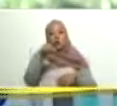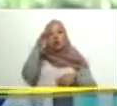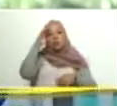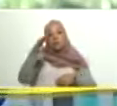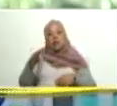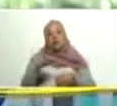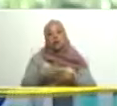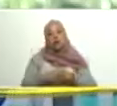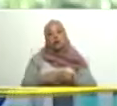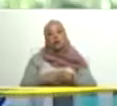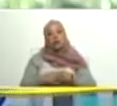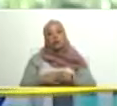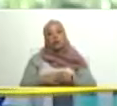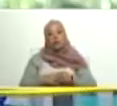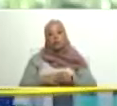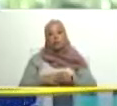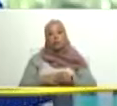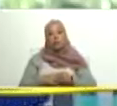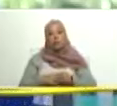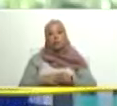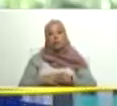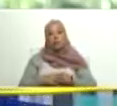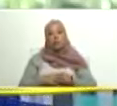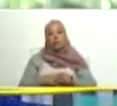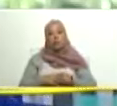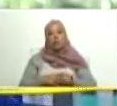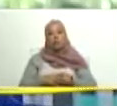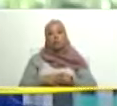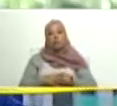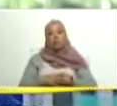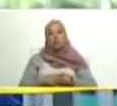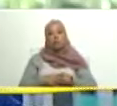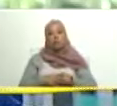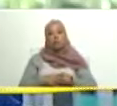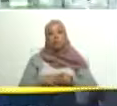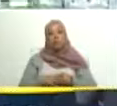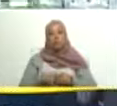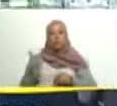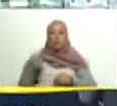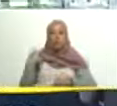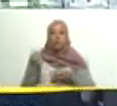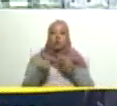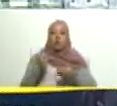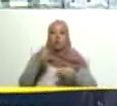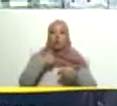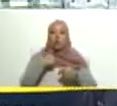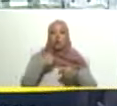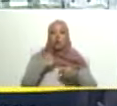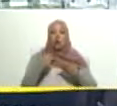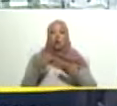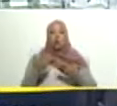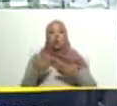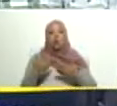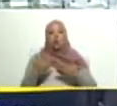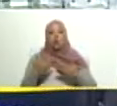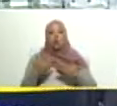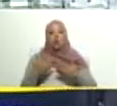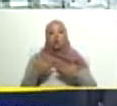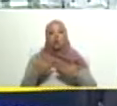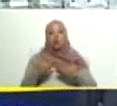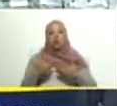Y fue en esa época, Héctor, recuérdame la fecha, en que yo dije,